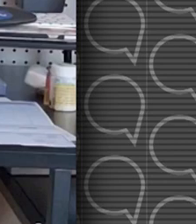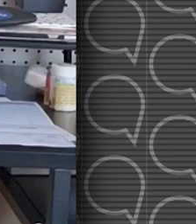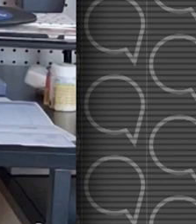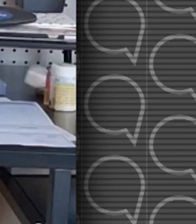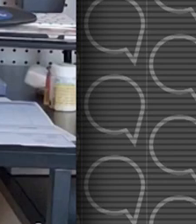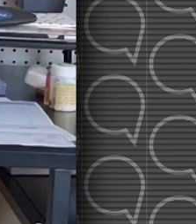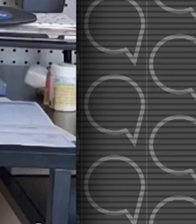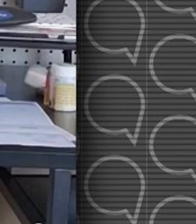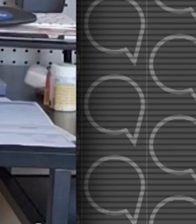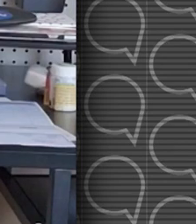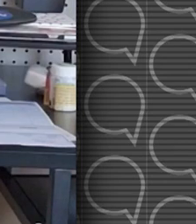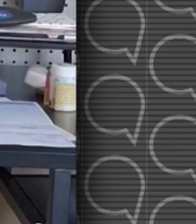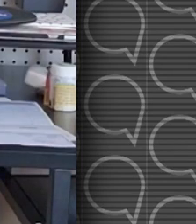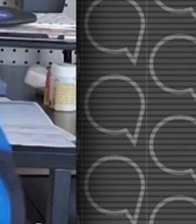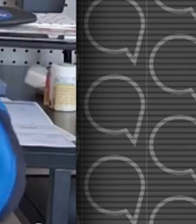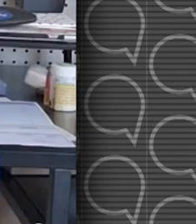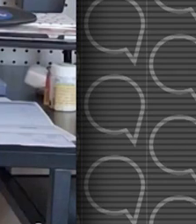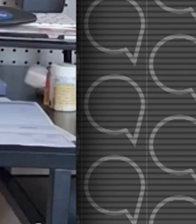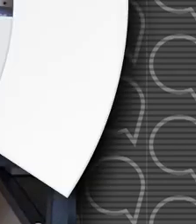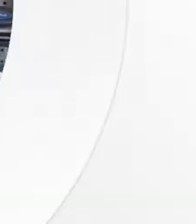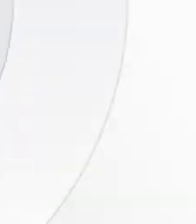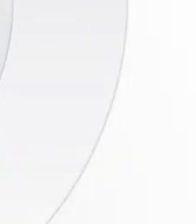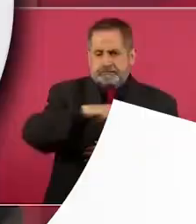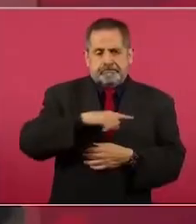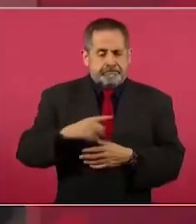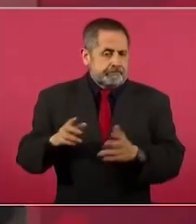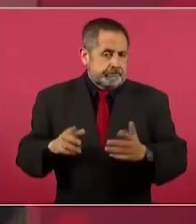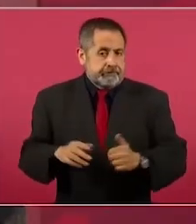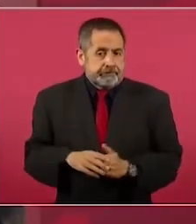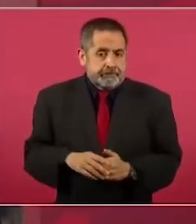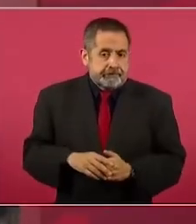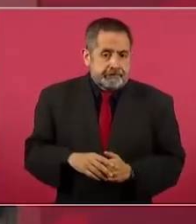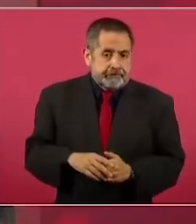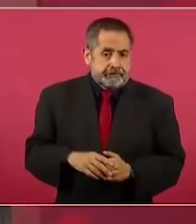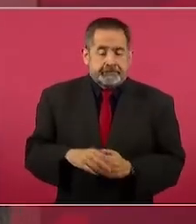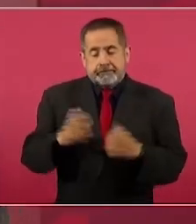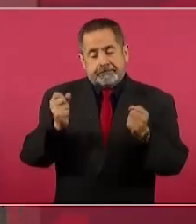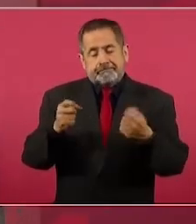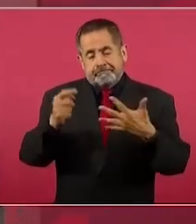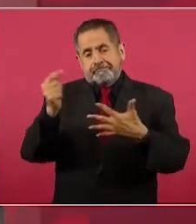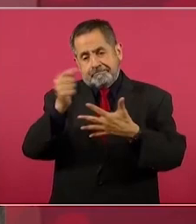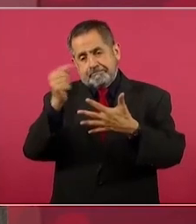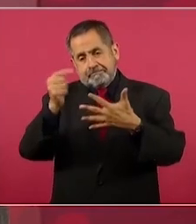poder conocerlo algún día pronto. Gracias. Son varios